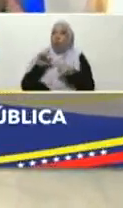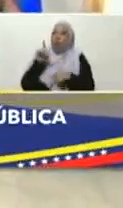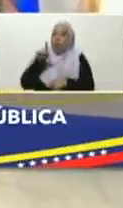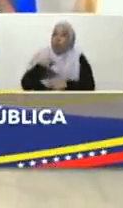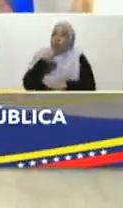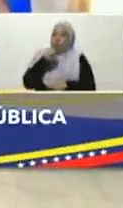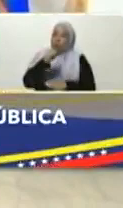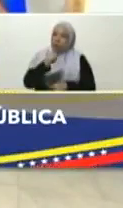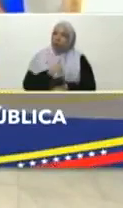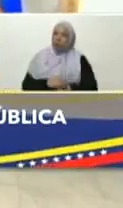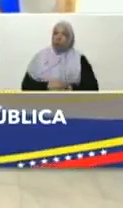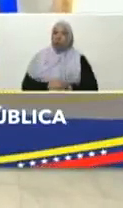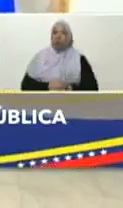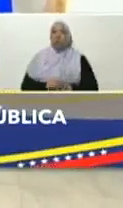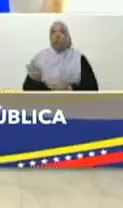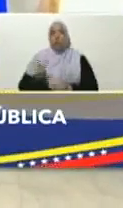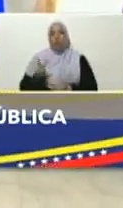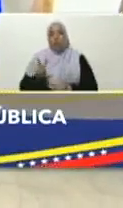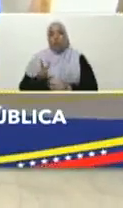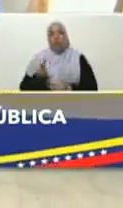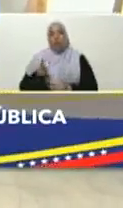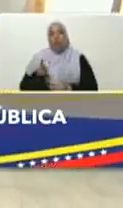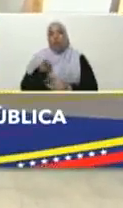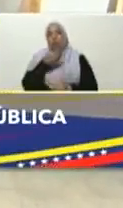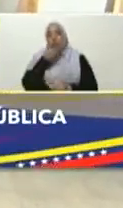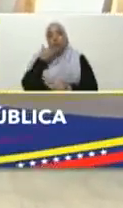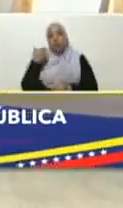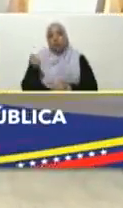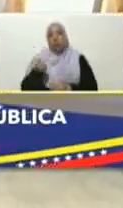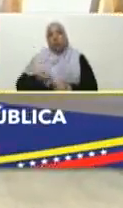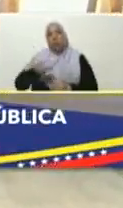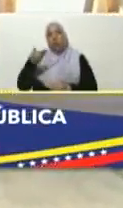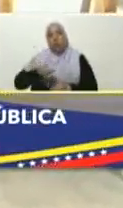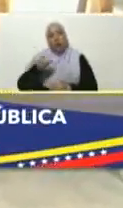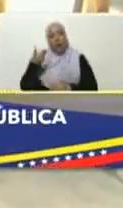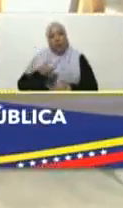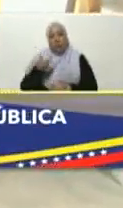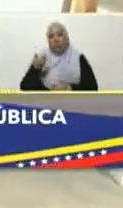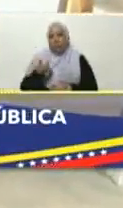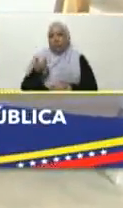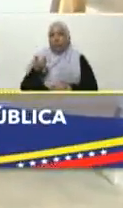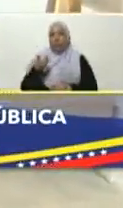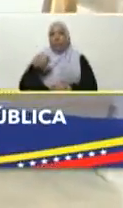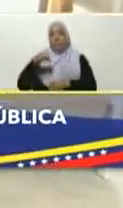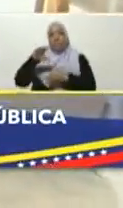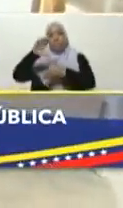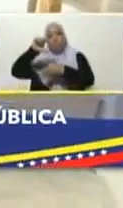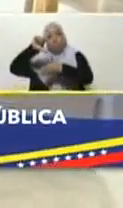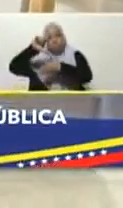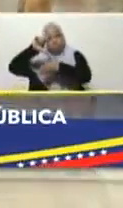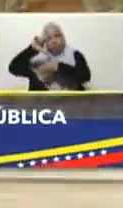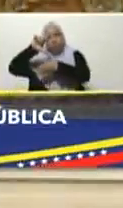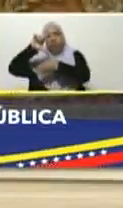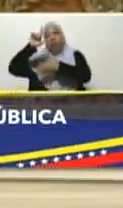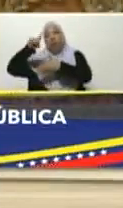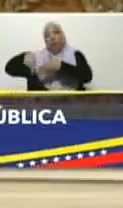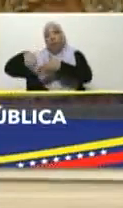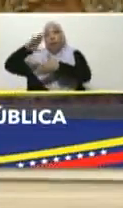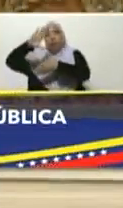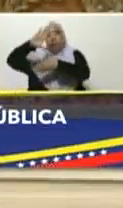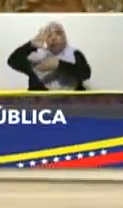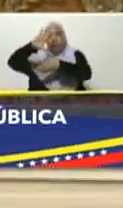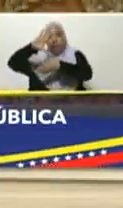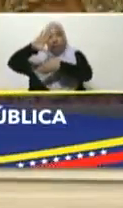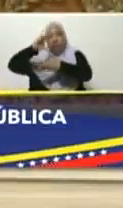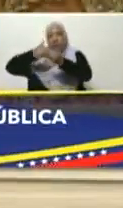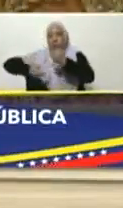de que Venezuela sigue tomando un papel muy importante en el Caribe y en las Américas. Y